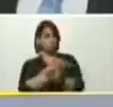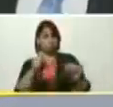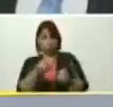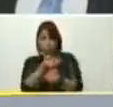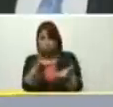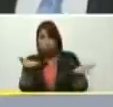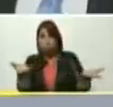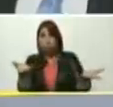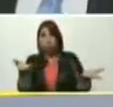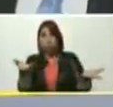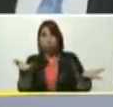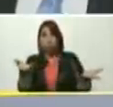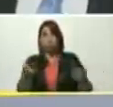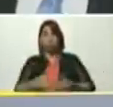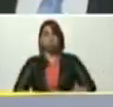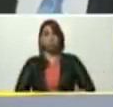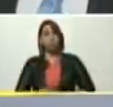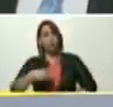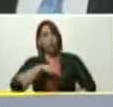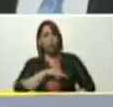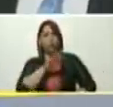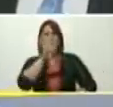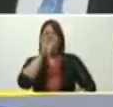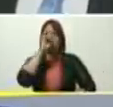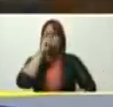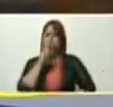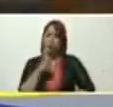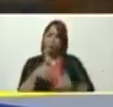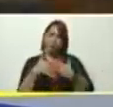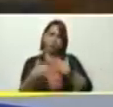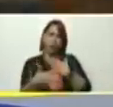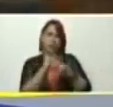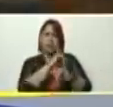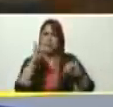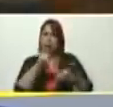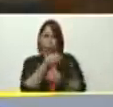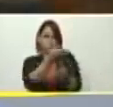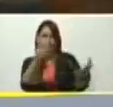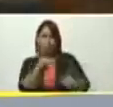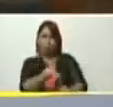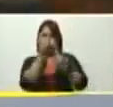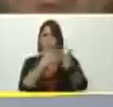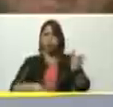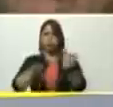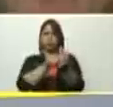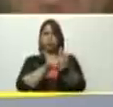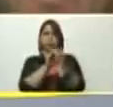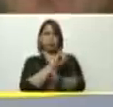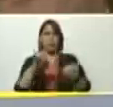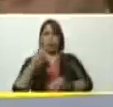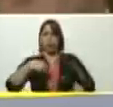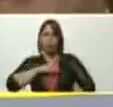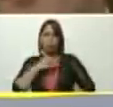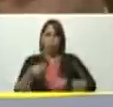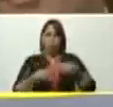Y nosotros, en estos 4 años, desde que ustedes me reeligieron, lo que hemos hecho es